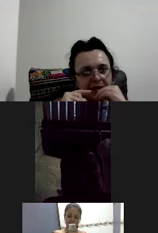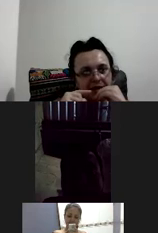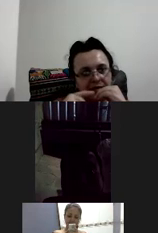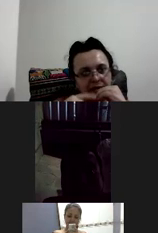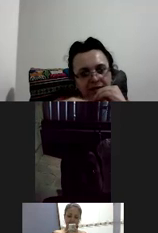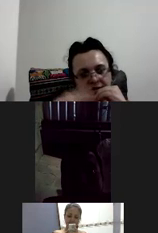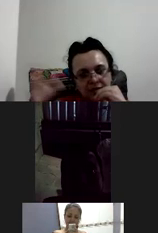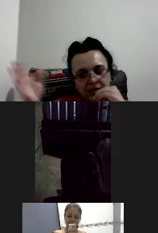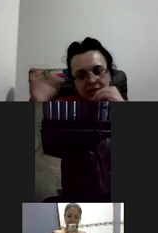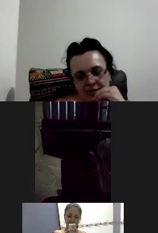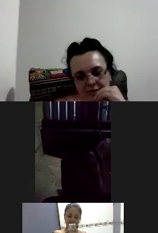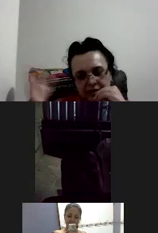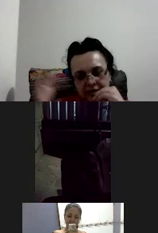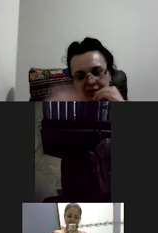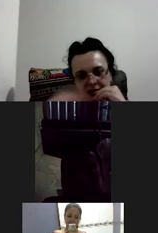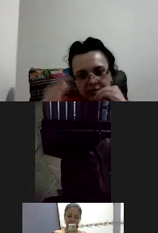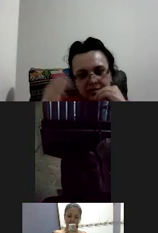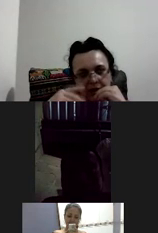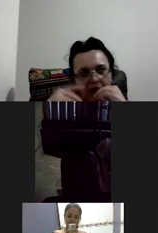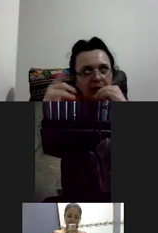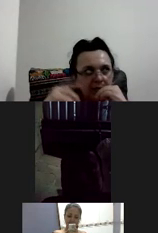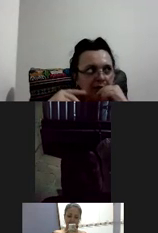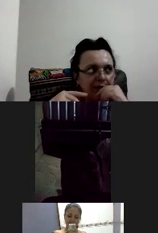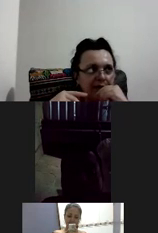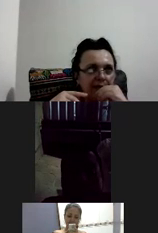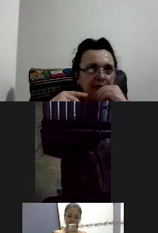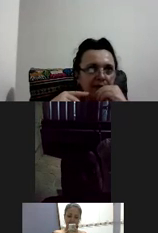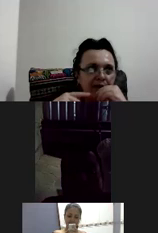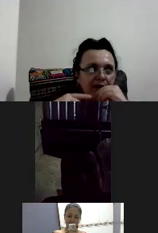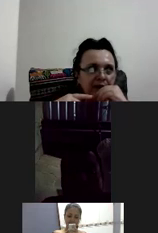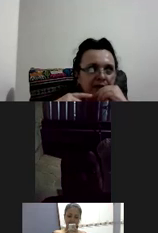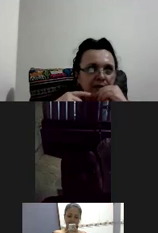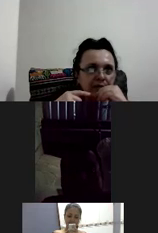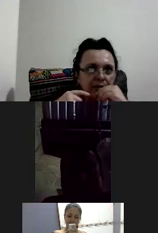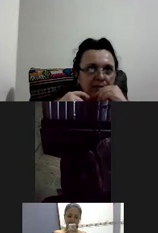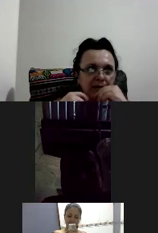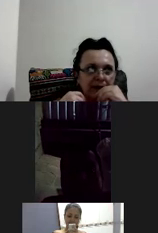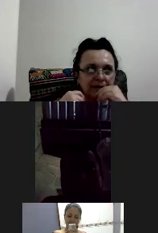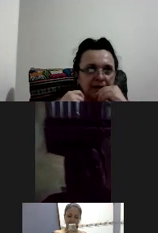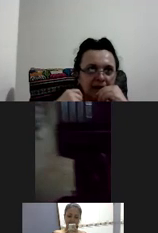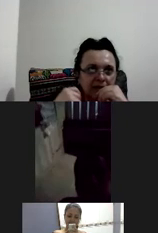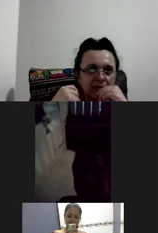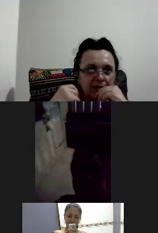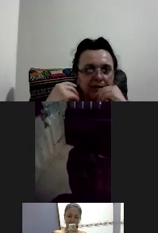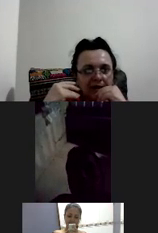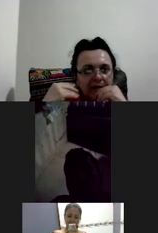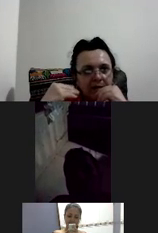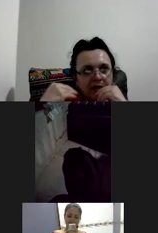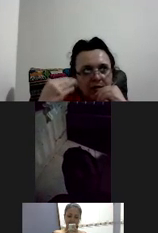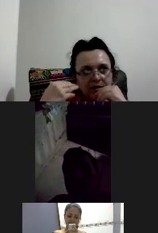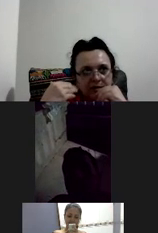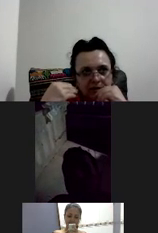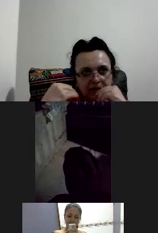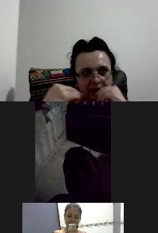llevan a los dentistas, a los niños desde chiquititos, pero a los míos, por ejemplo, en el seguro me les hacían, como le llaman,